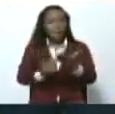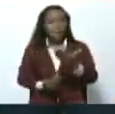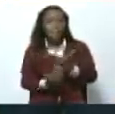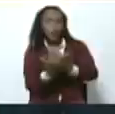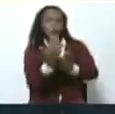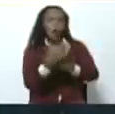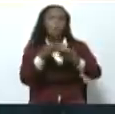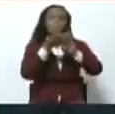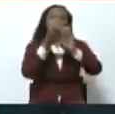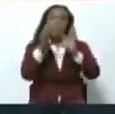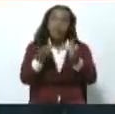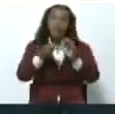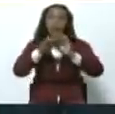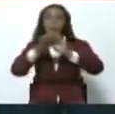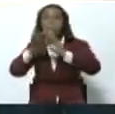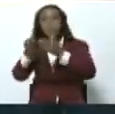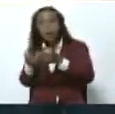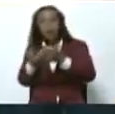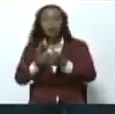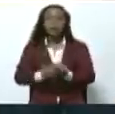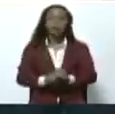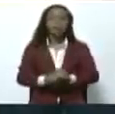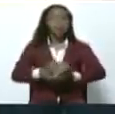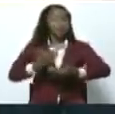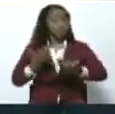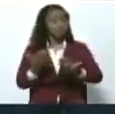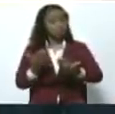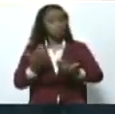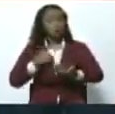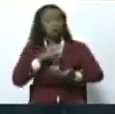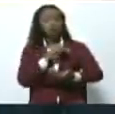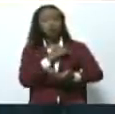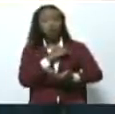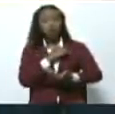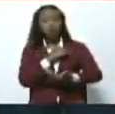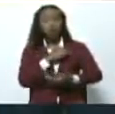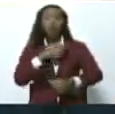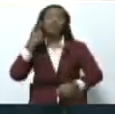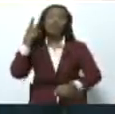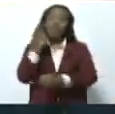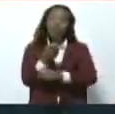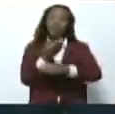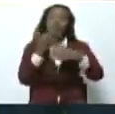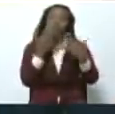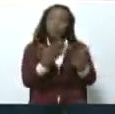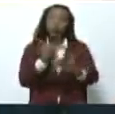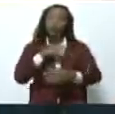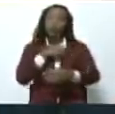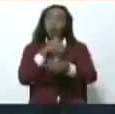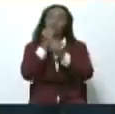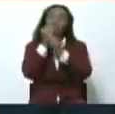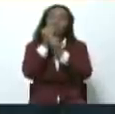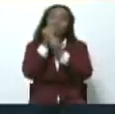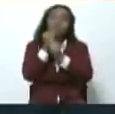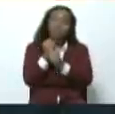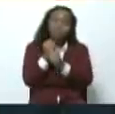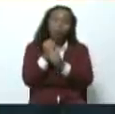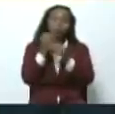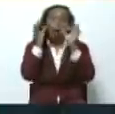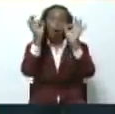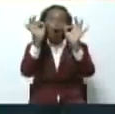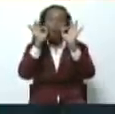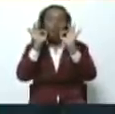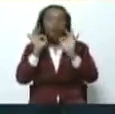por mesa. Y nosotros, como debe ser, esperamos el boletín oficial